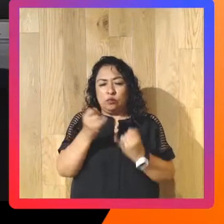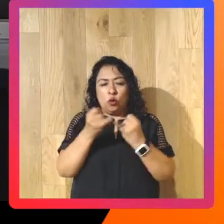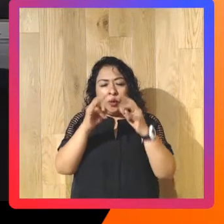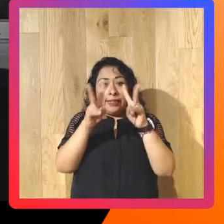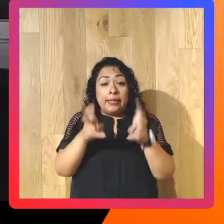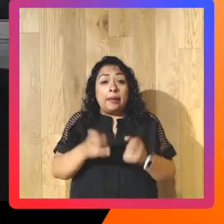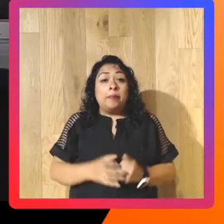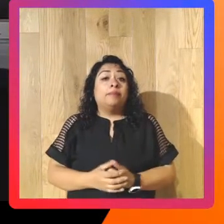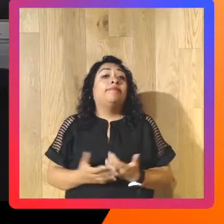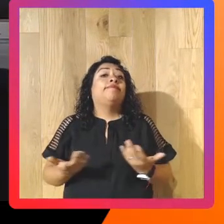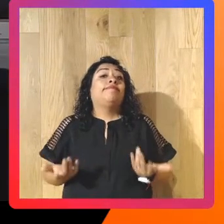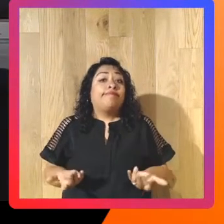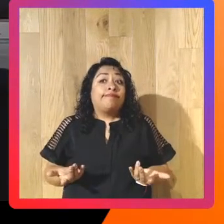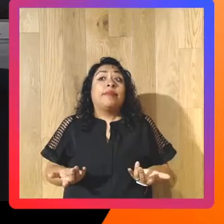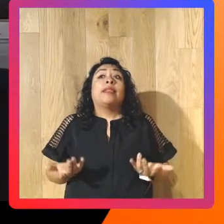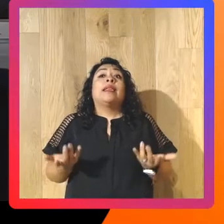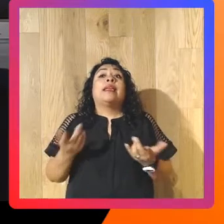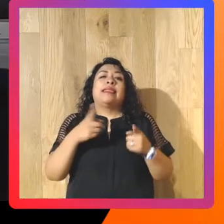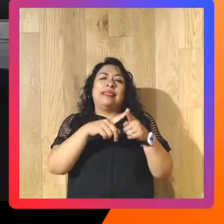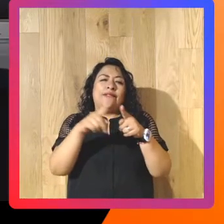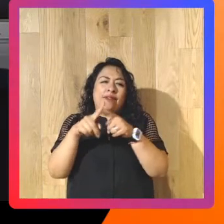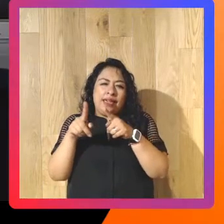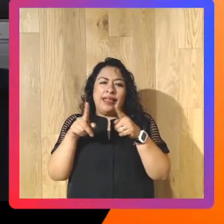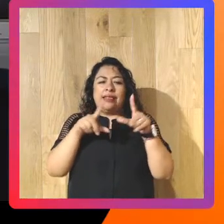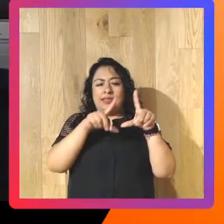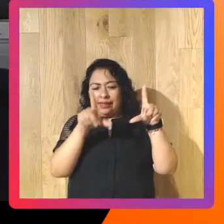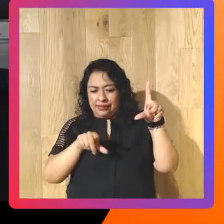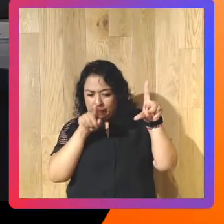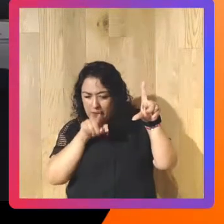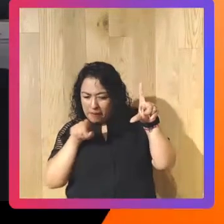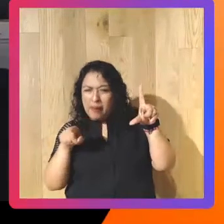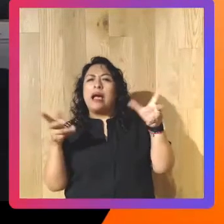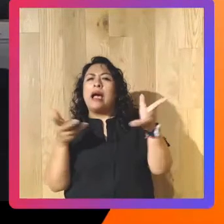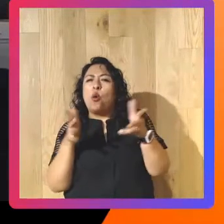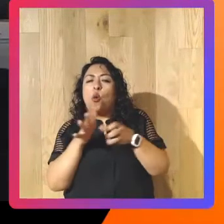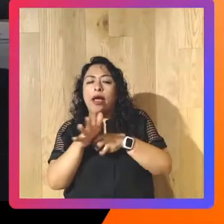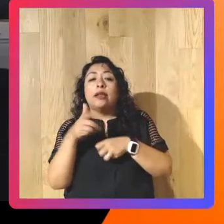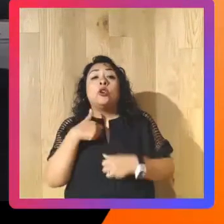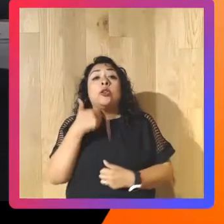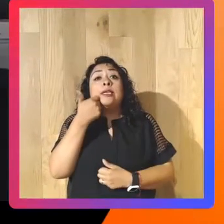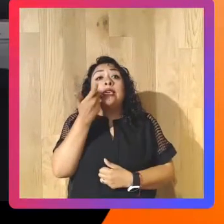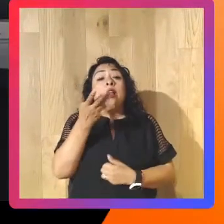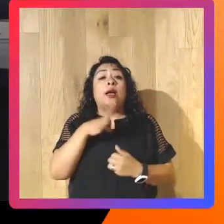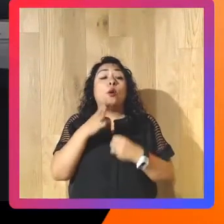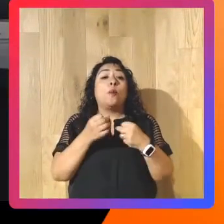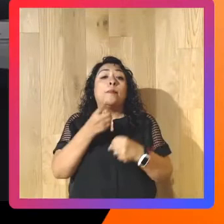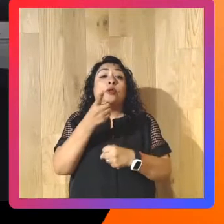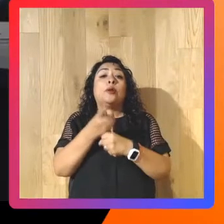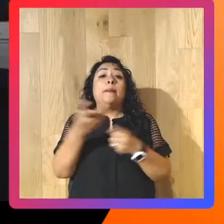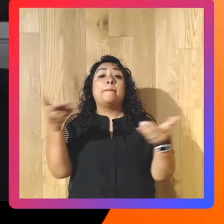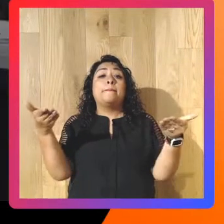tenor, pues, ¿qué están haciendo en diferentes partes del país? Y en este caso, pues me gustaría tener la oportunidad